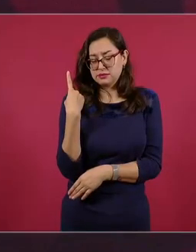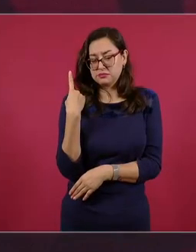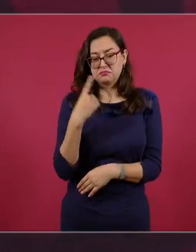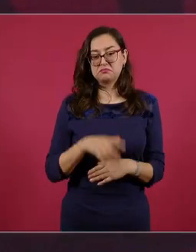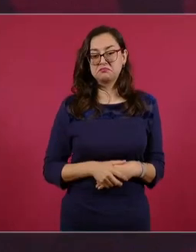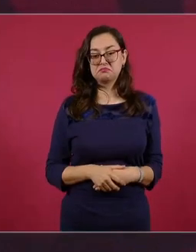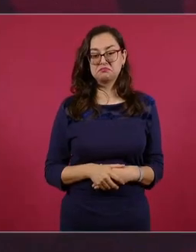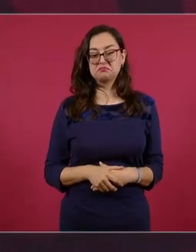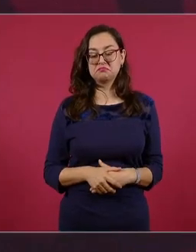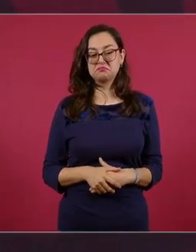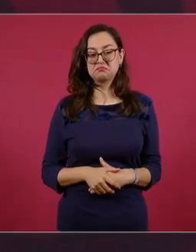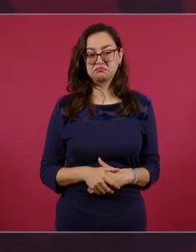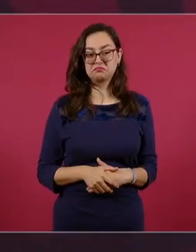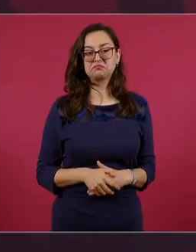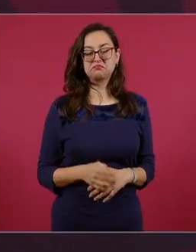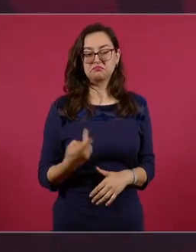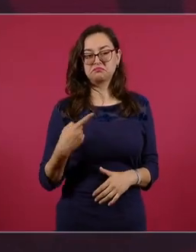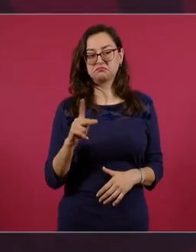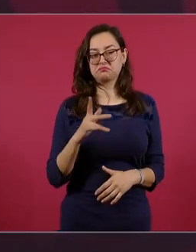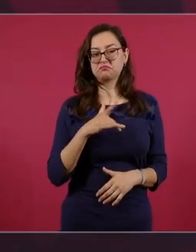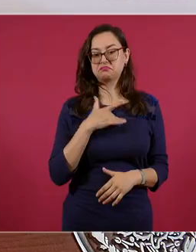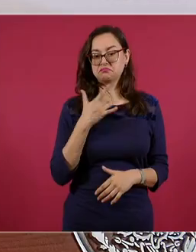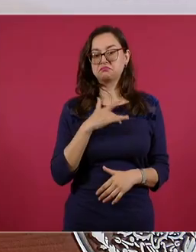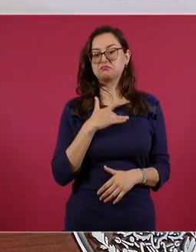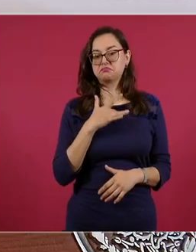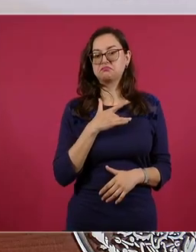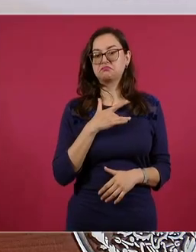pero yo creo que hacía falta